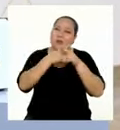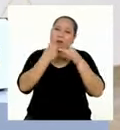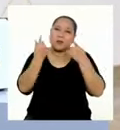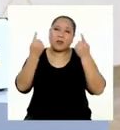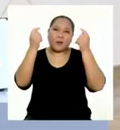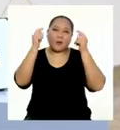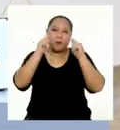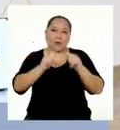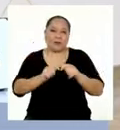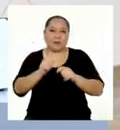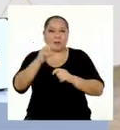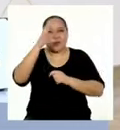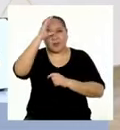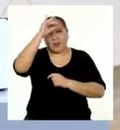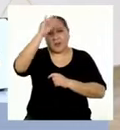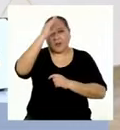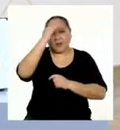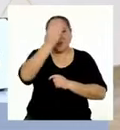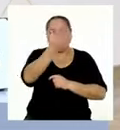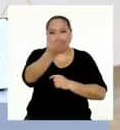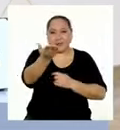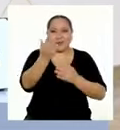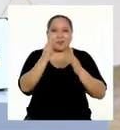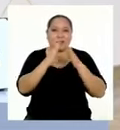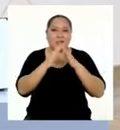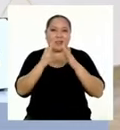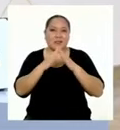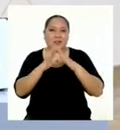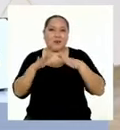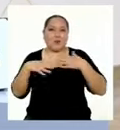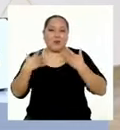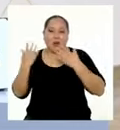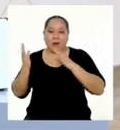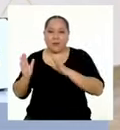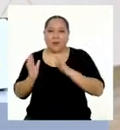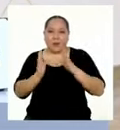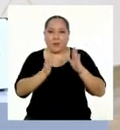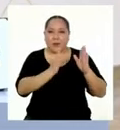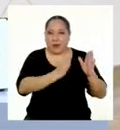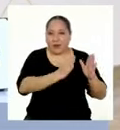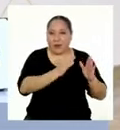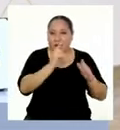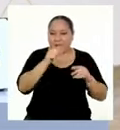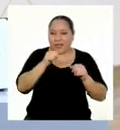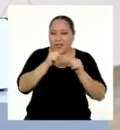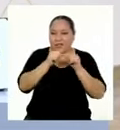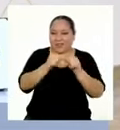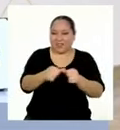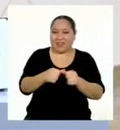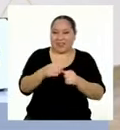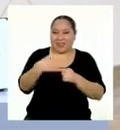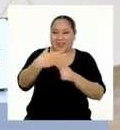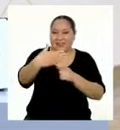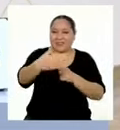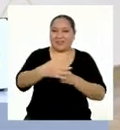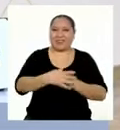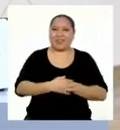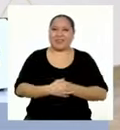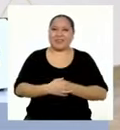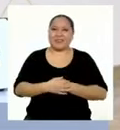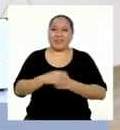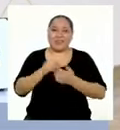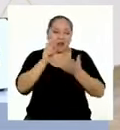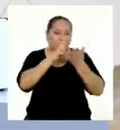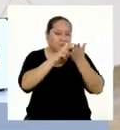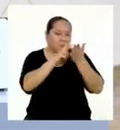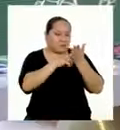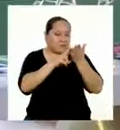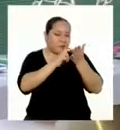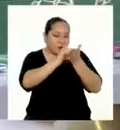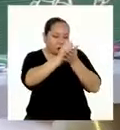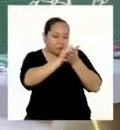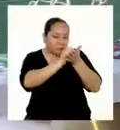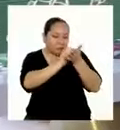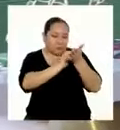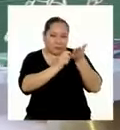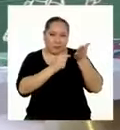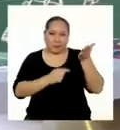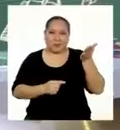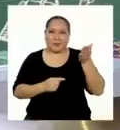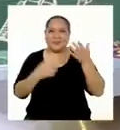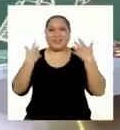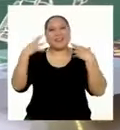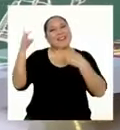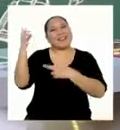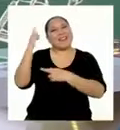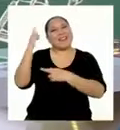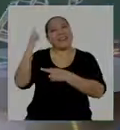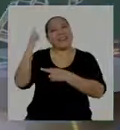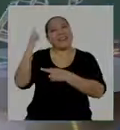pequeña pausa para que las chicas y chicos en casa puedan prepararse a lo que continuaré en unos minutos, que es la revisión del texto.